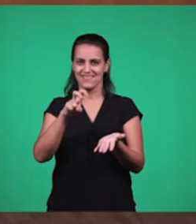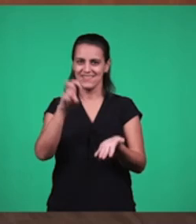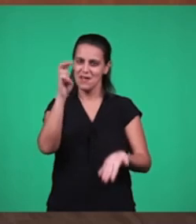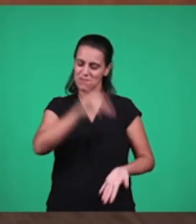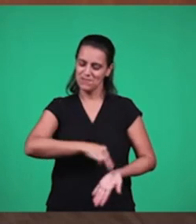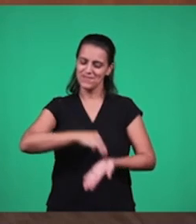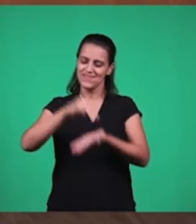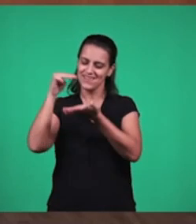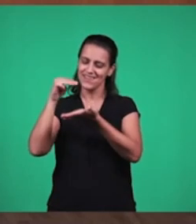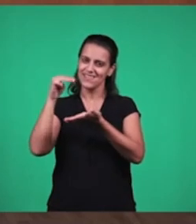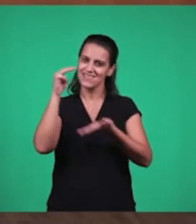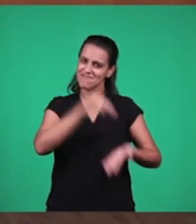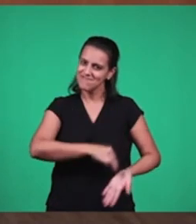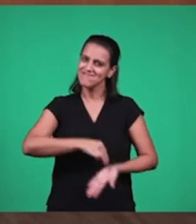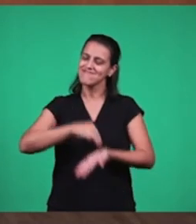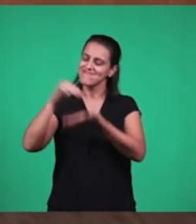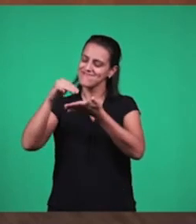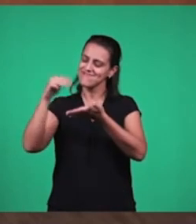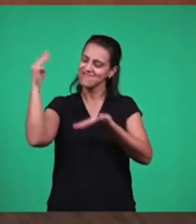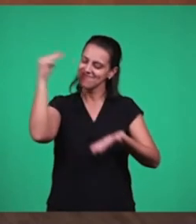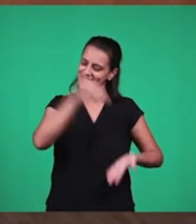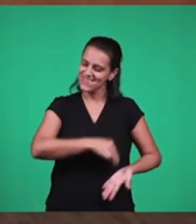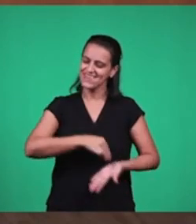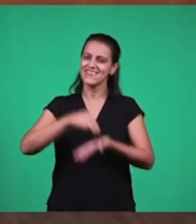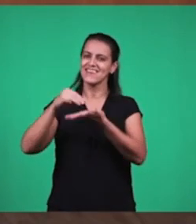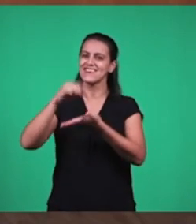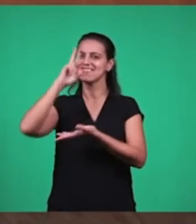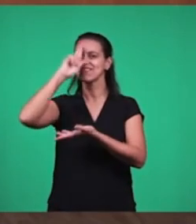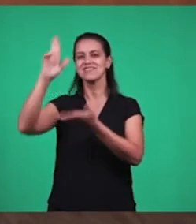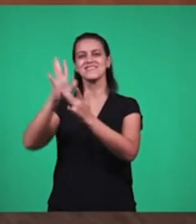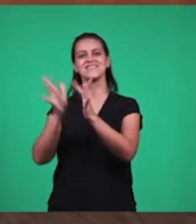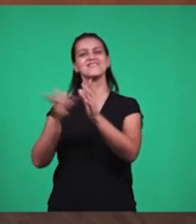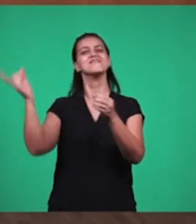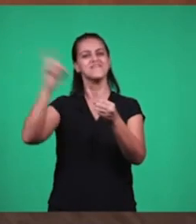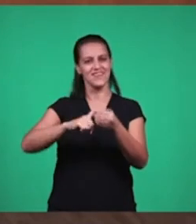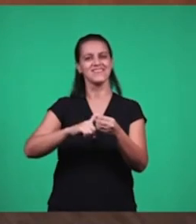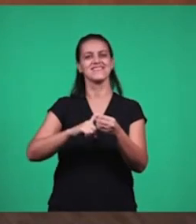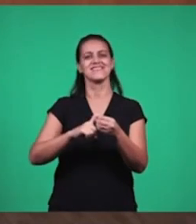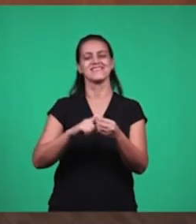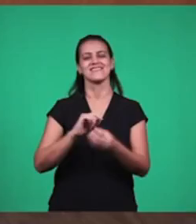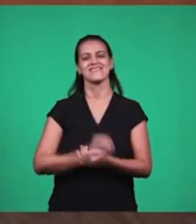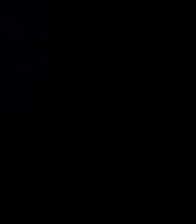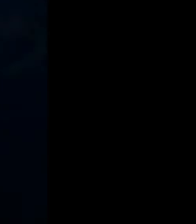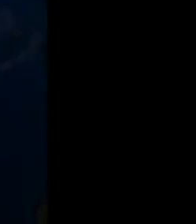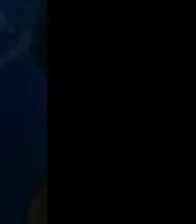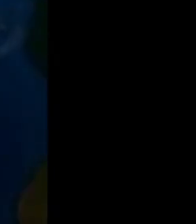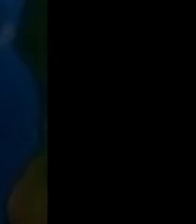Maranata, Maranata, Maranata, el Señor Jesús viene.